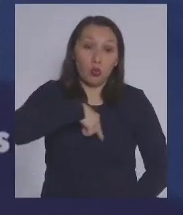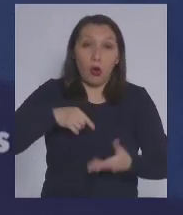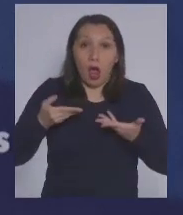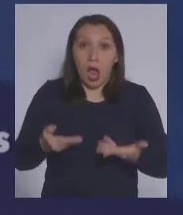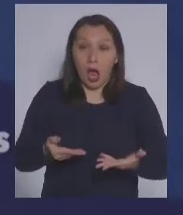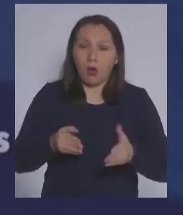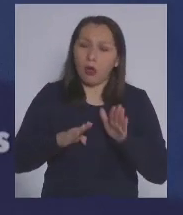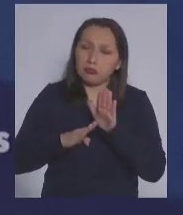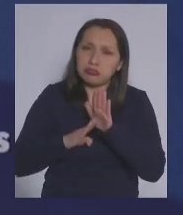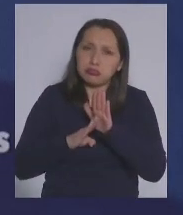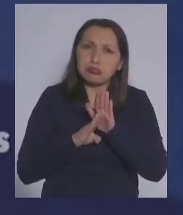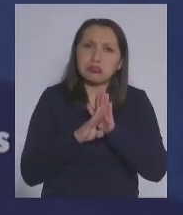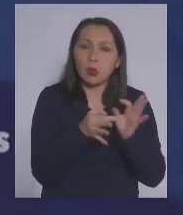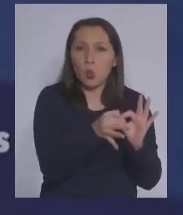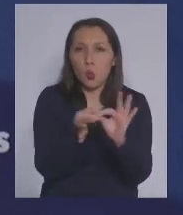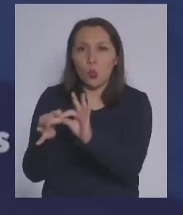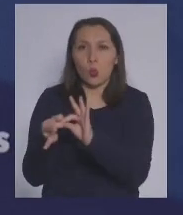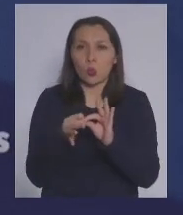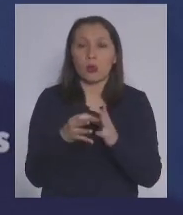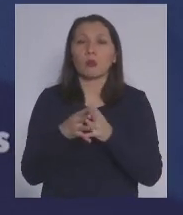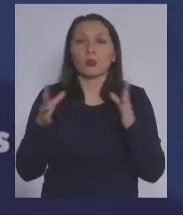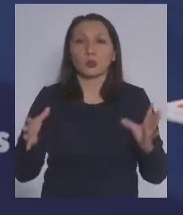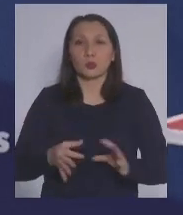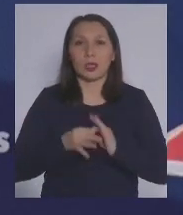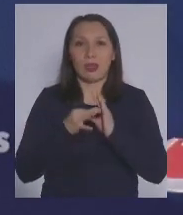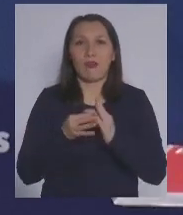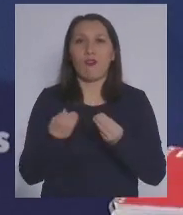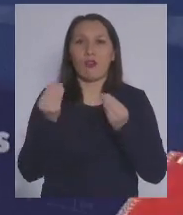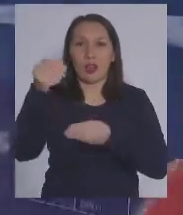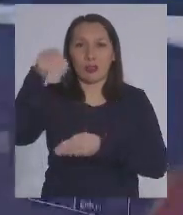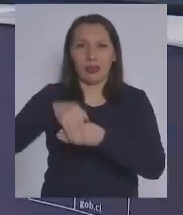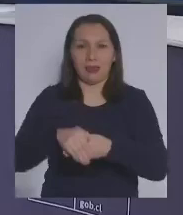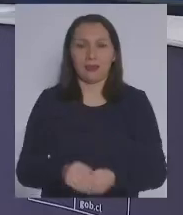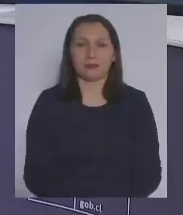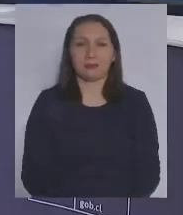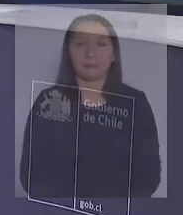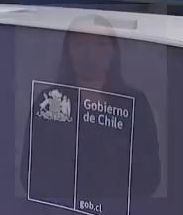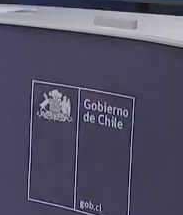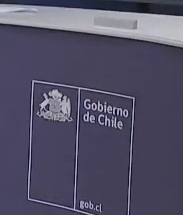salir adelante unidos muchas gracias y buenas tardes